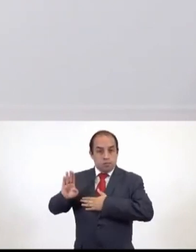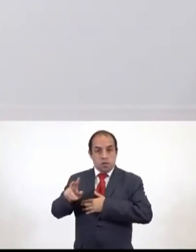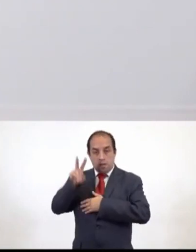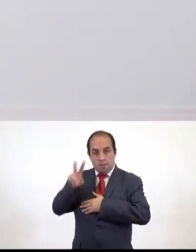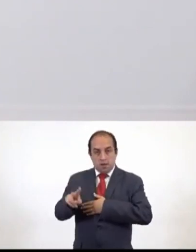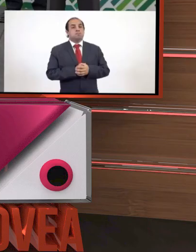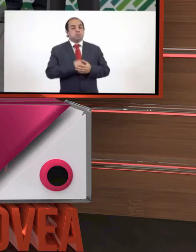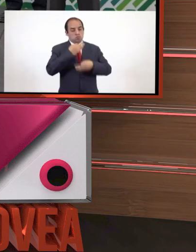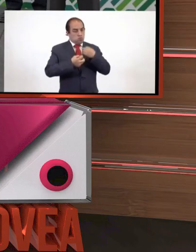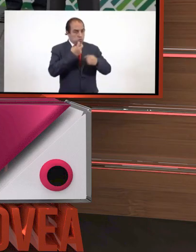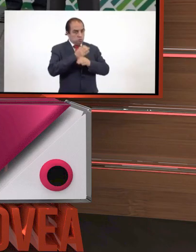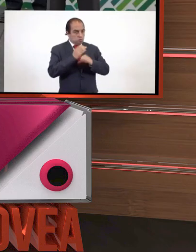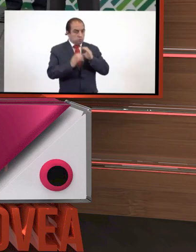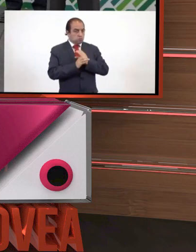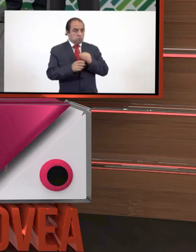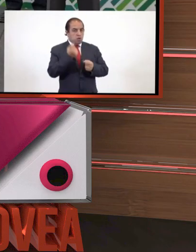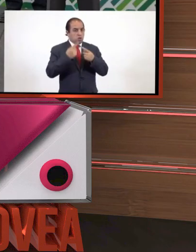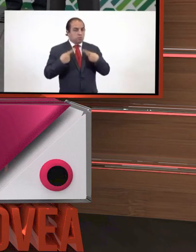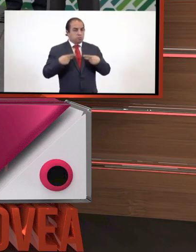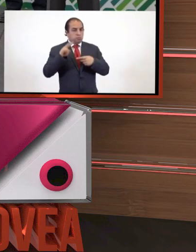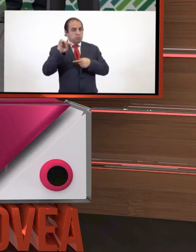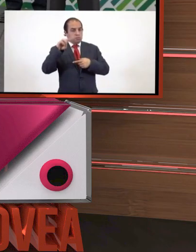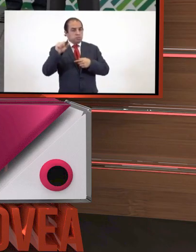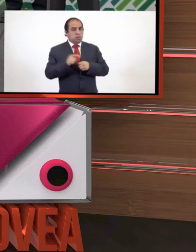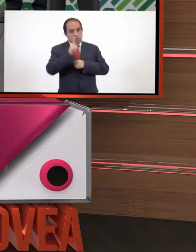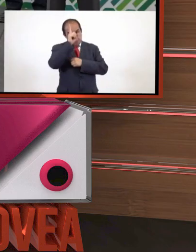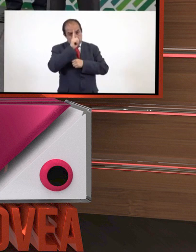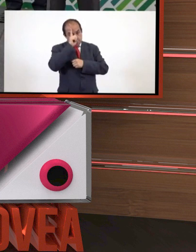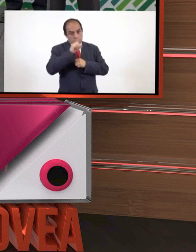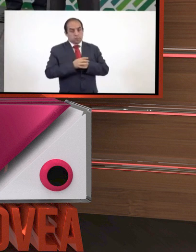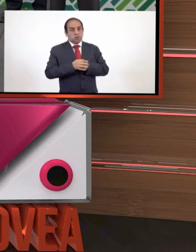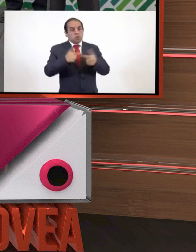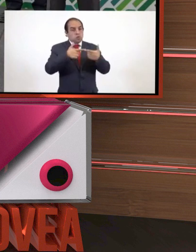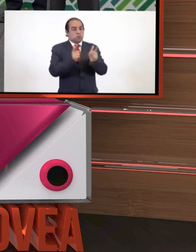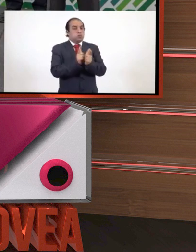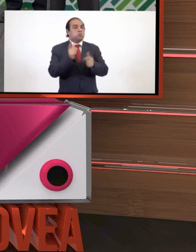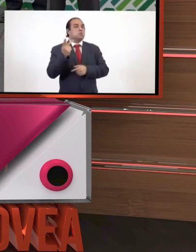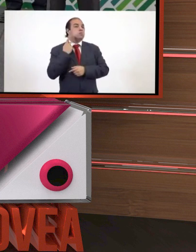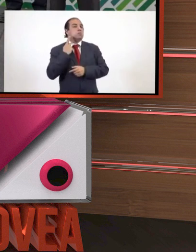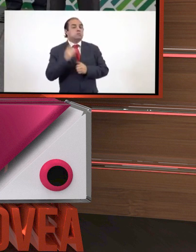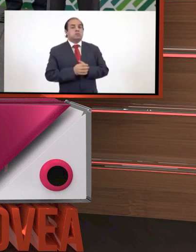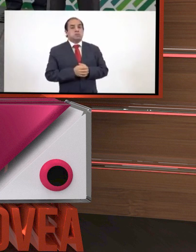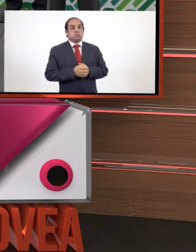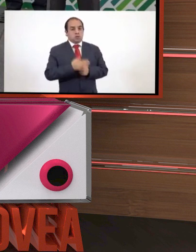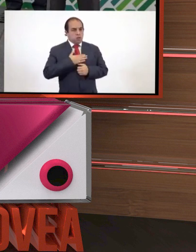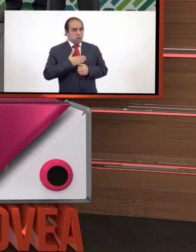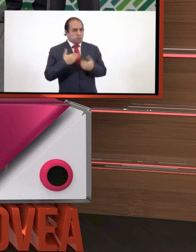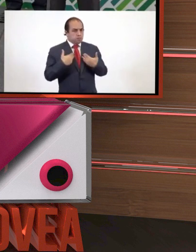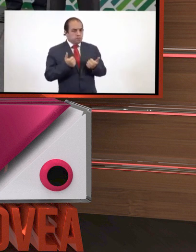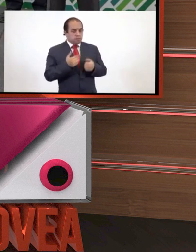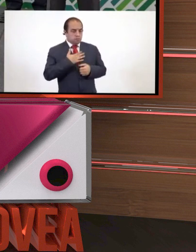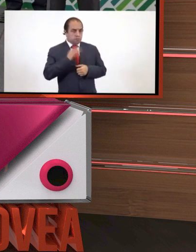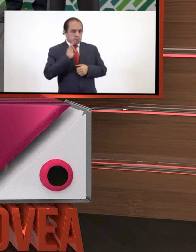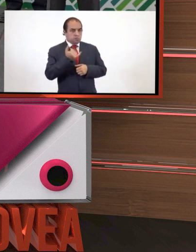y con la justicia. Era lógico que ese día se iba a cuestionar sobre este tema. Un reportero le preguntó a la jefa de gobierno que si considera que este tema ha sido utilizado con